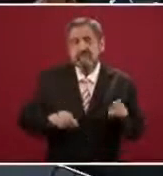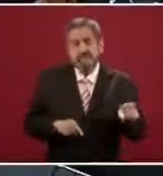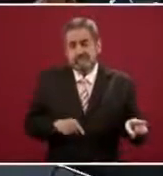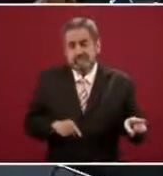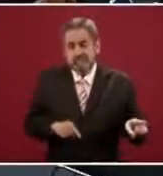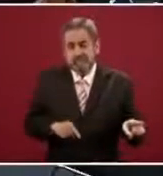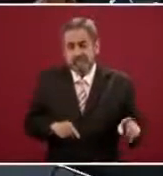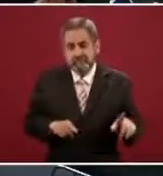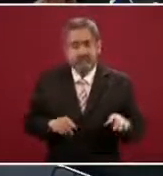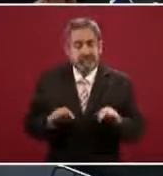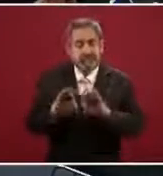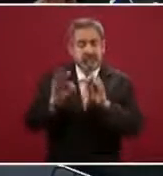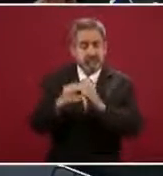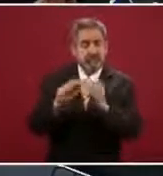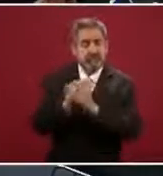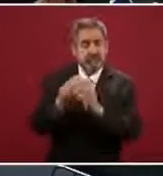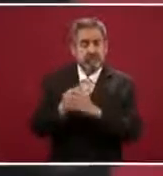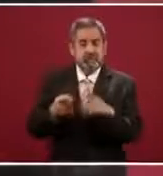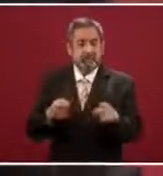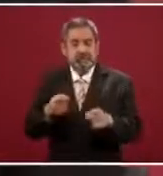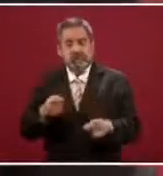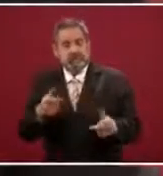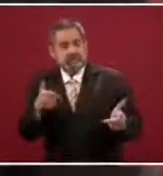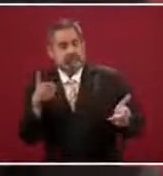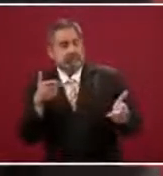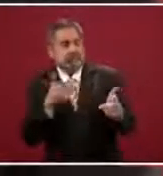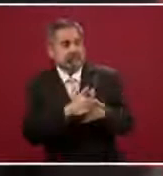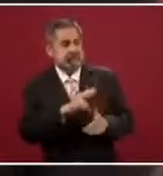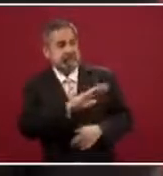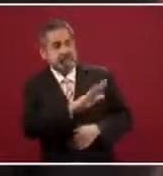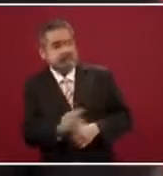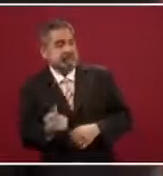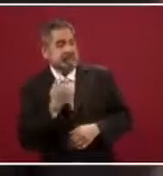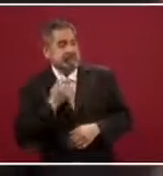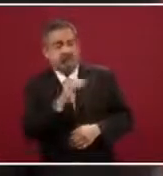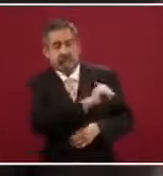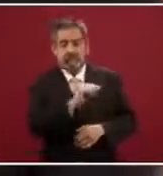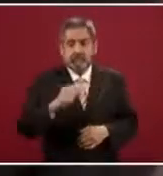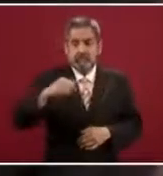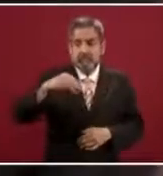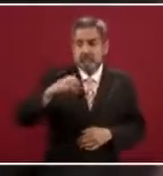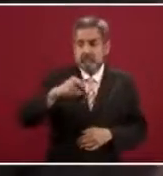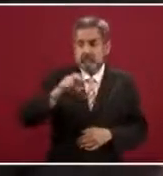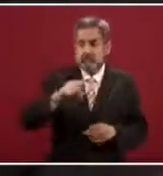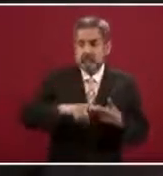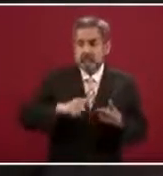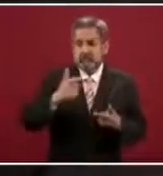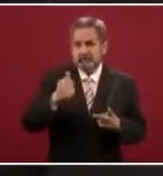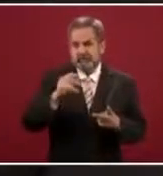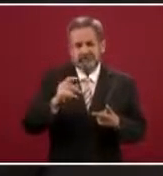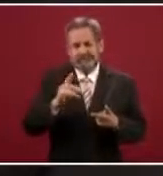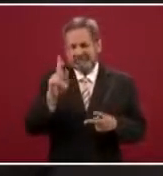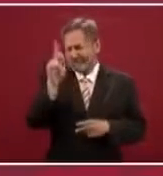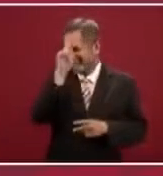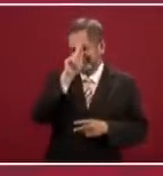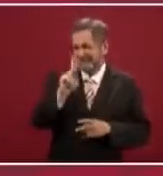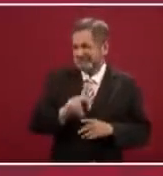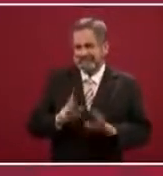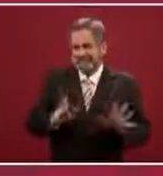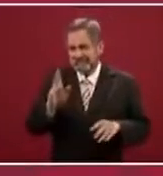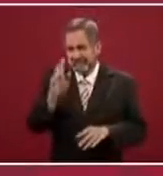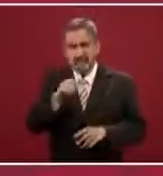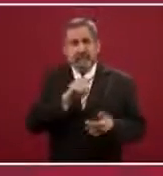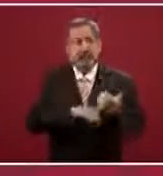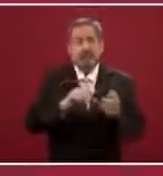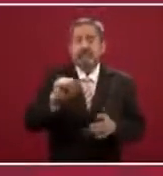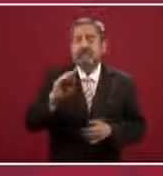y la forma en que asesinan a gustavo madero ya basso es de lo